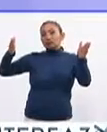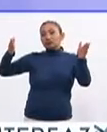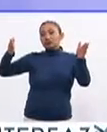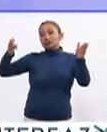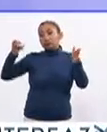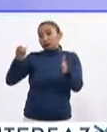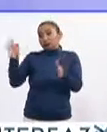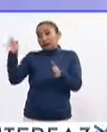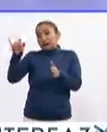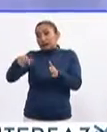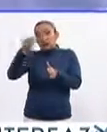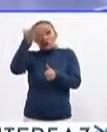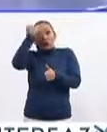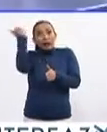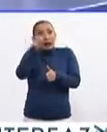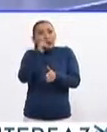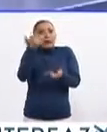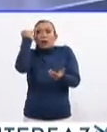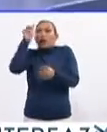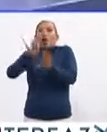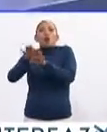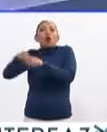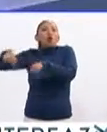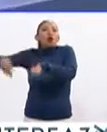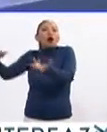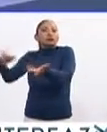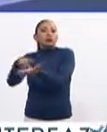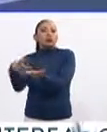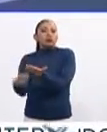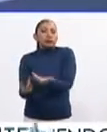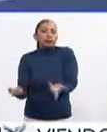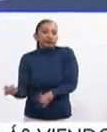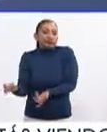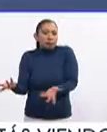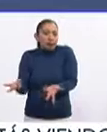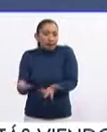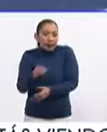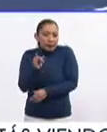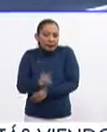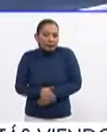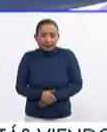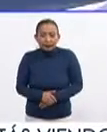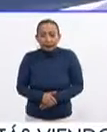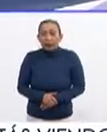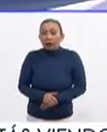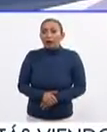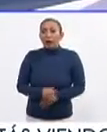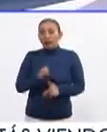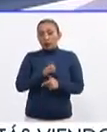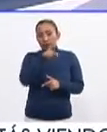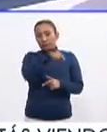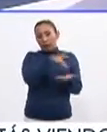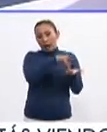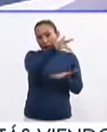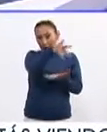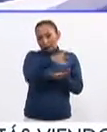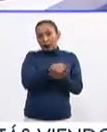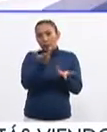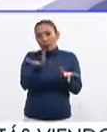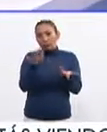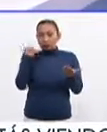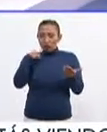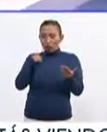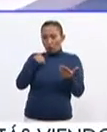sin estos conocimientos no hubiera podido nunca llegar a esta idea. Entonces, lo